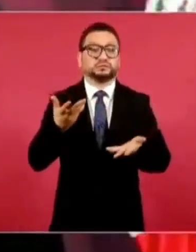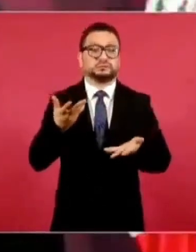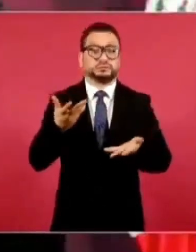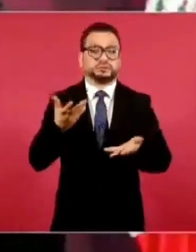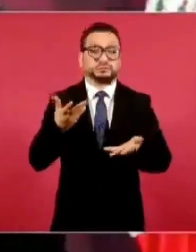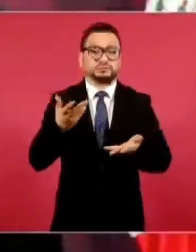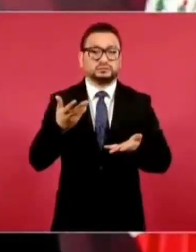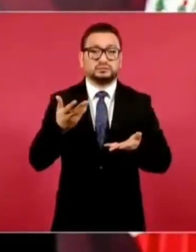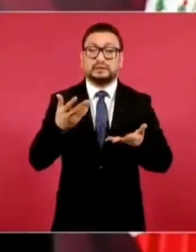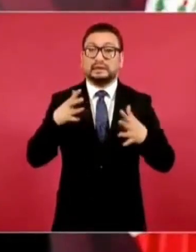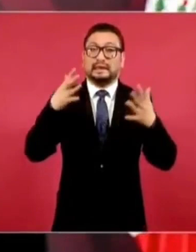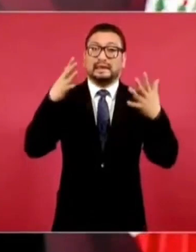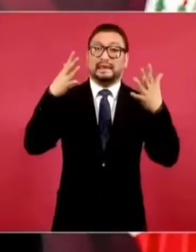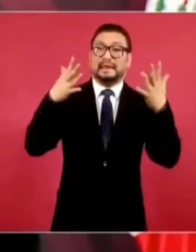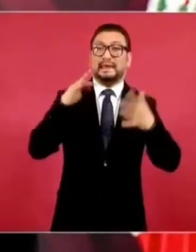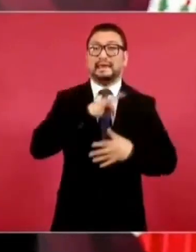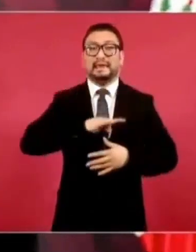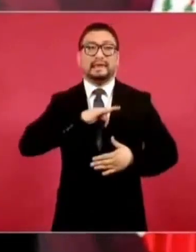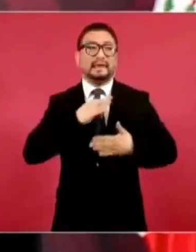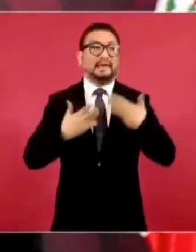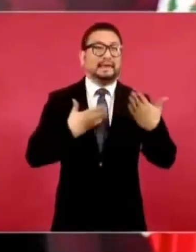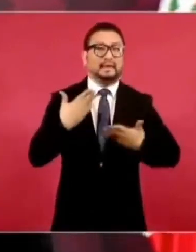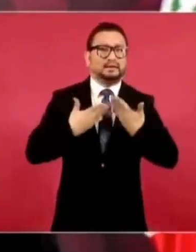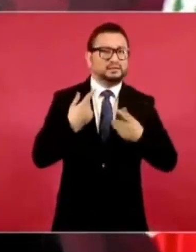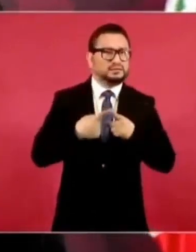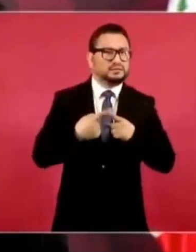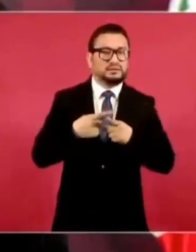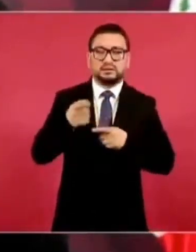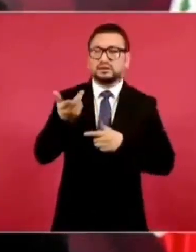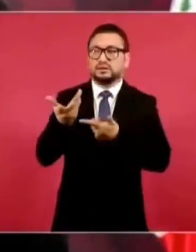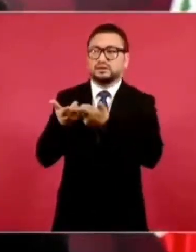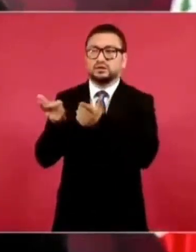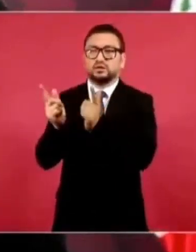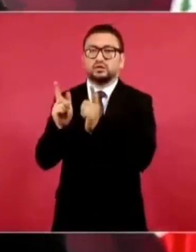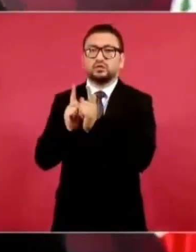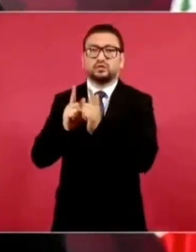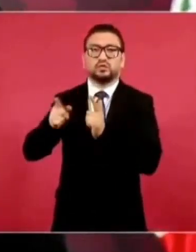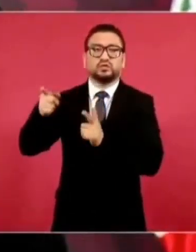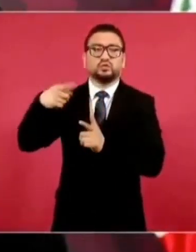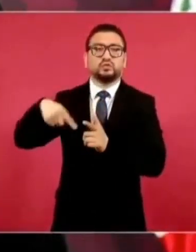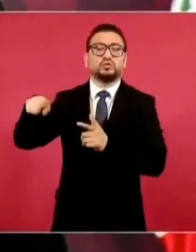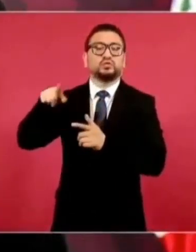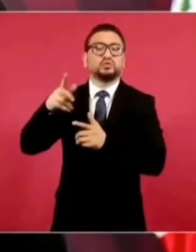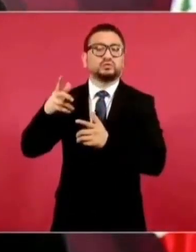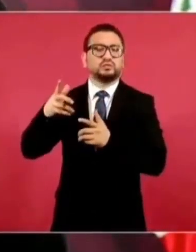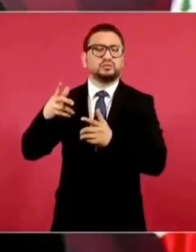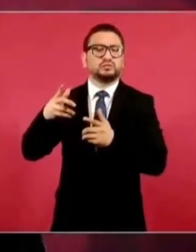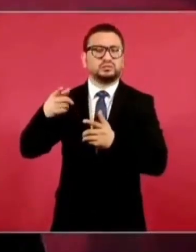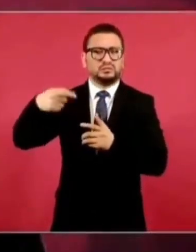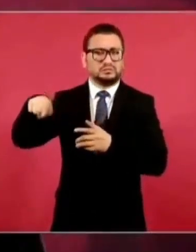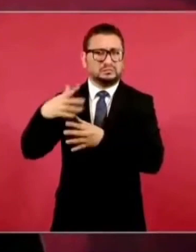la celebran los defensores de derechos humanos.